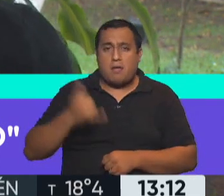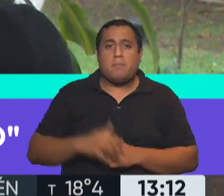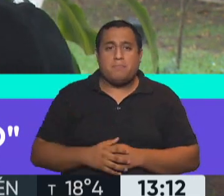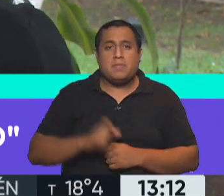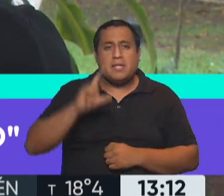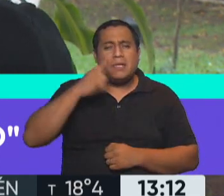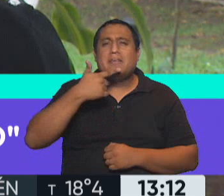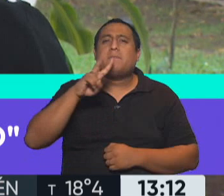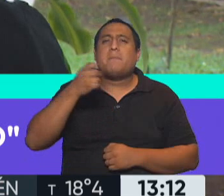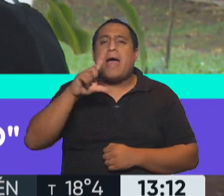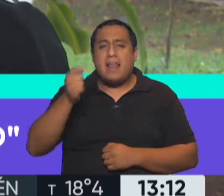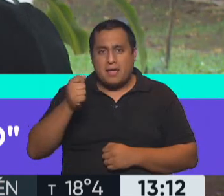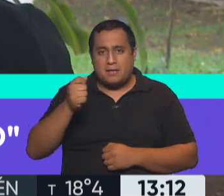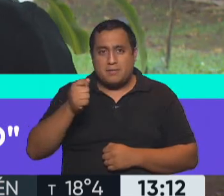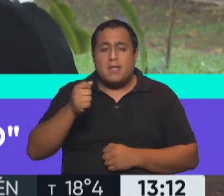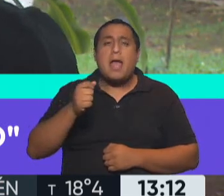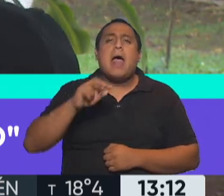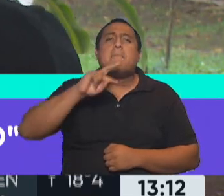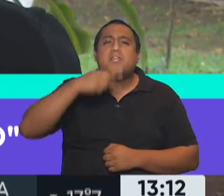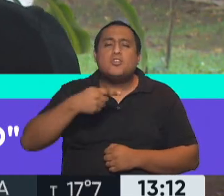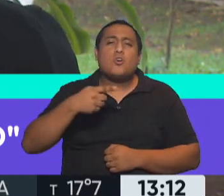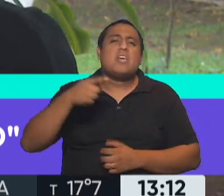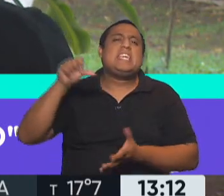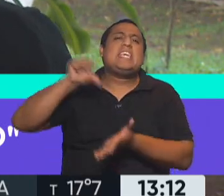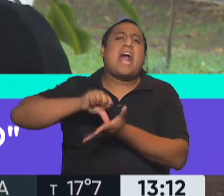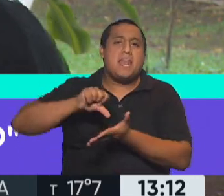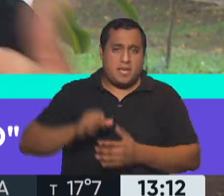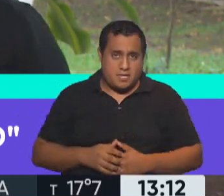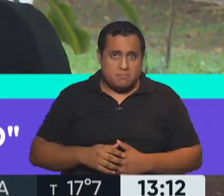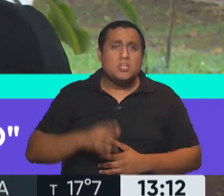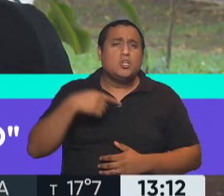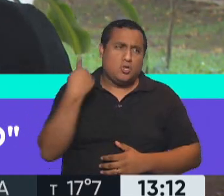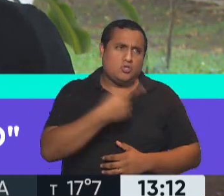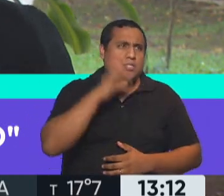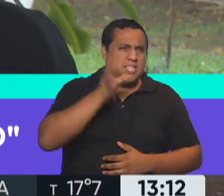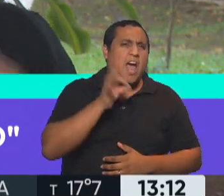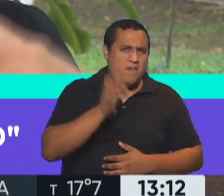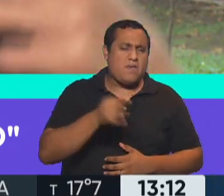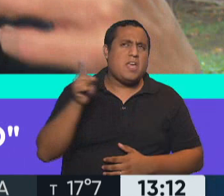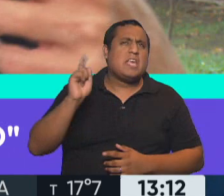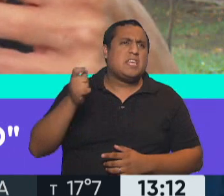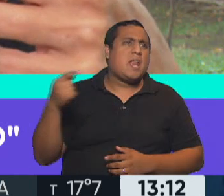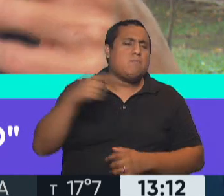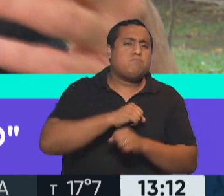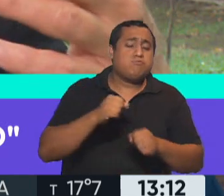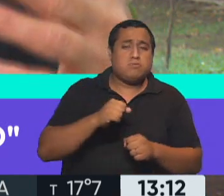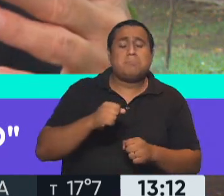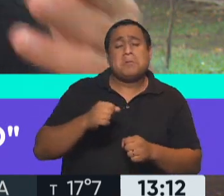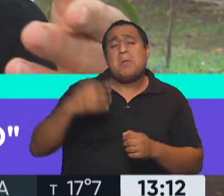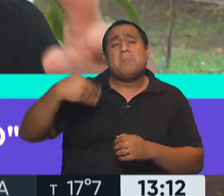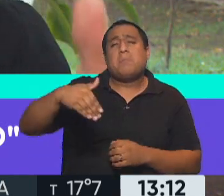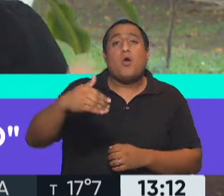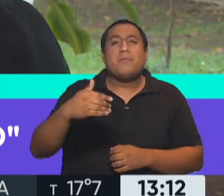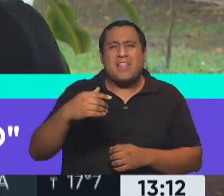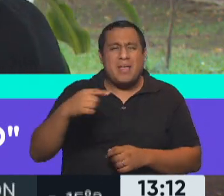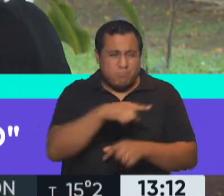y su apellido es Irán. Sabemos quién está atrás de este atentado y 2 años más tarde contra la AMIA